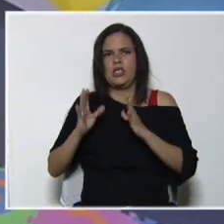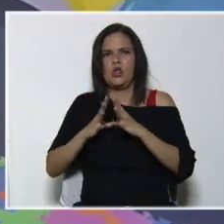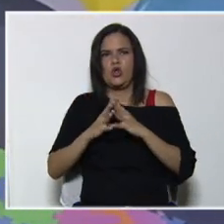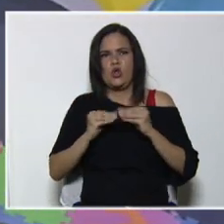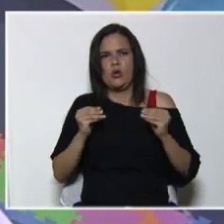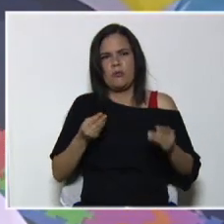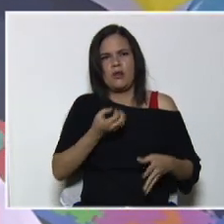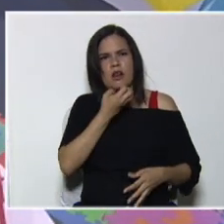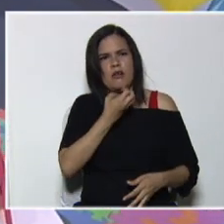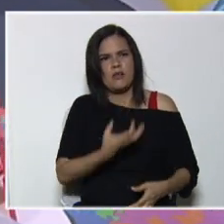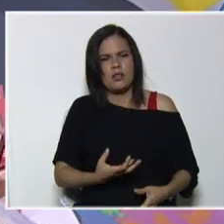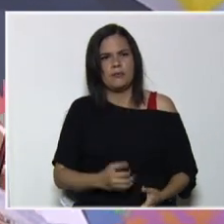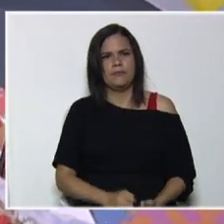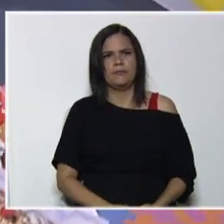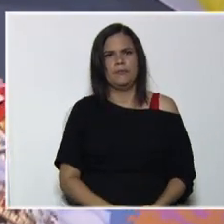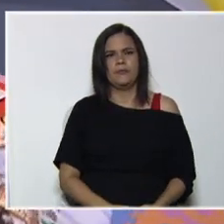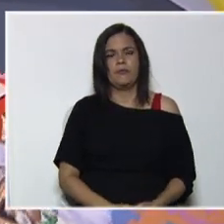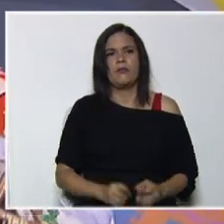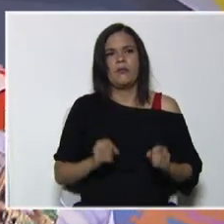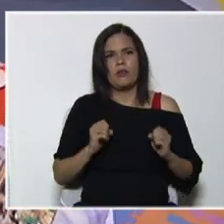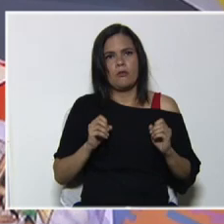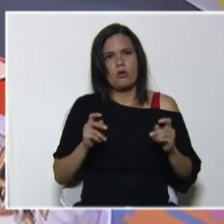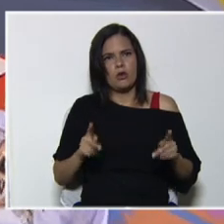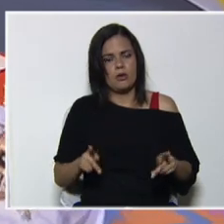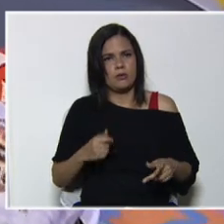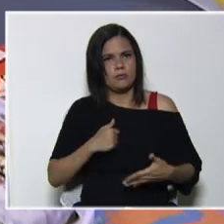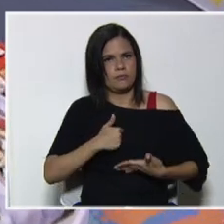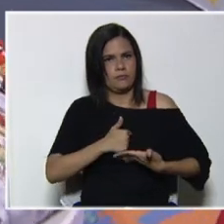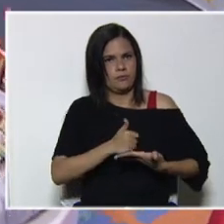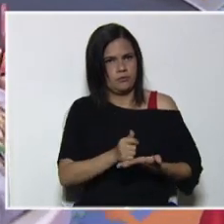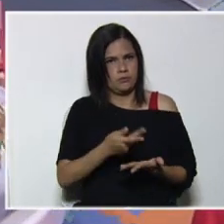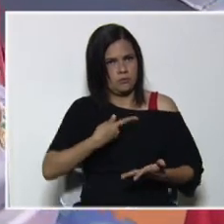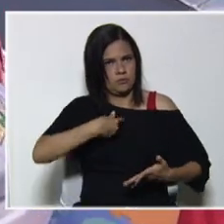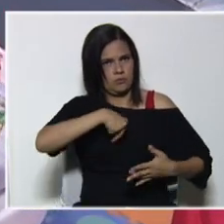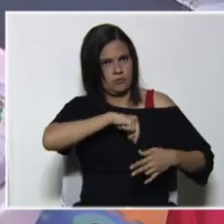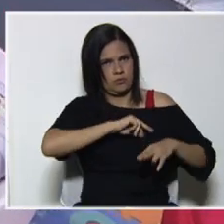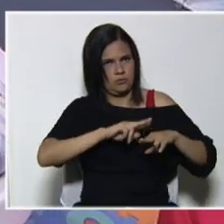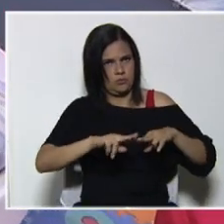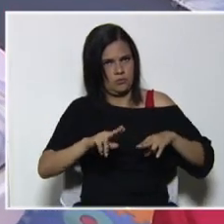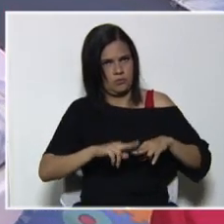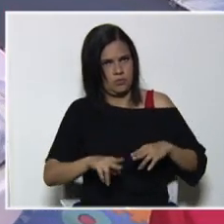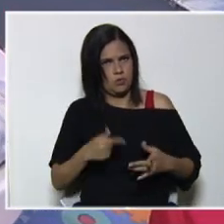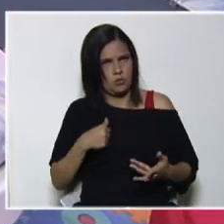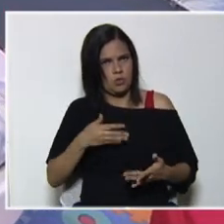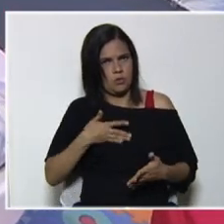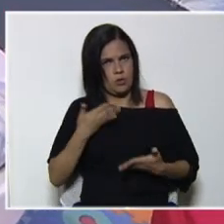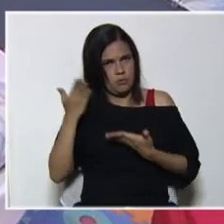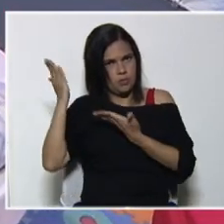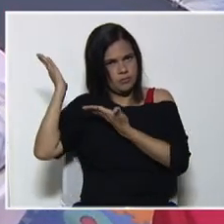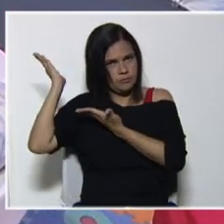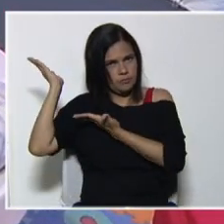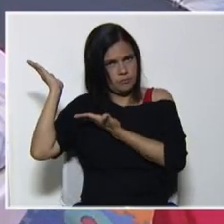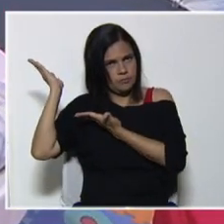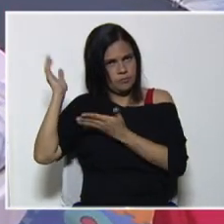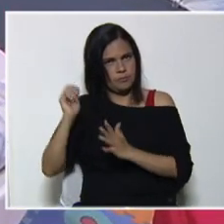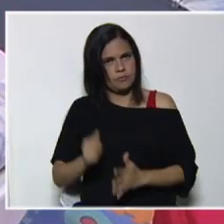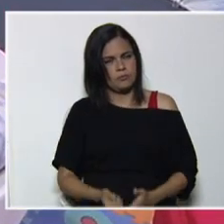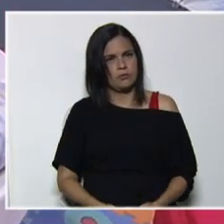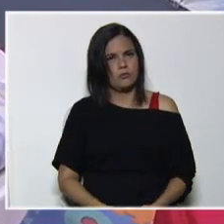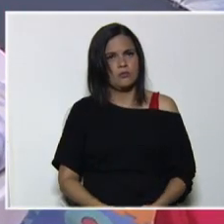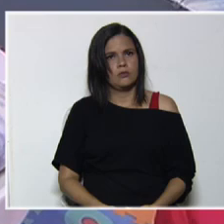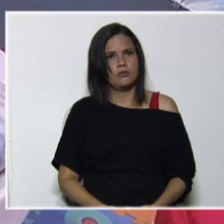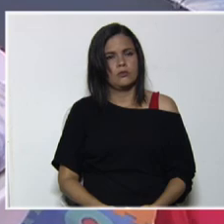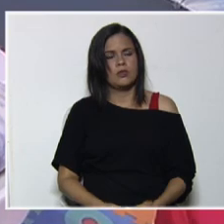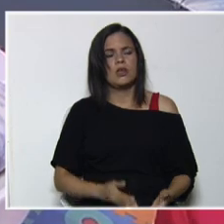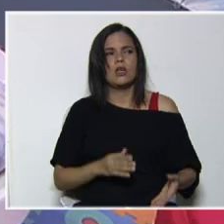oportunidad vamos a ayudar a nuestra niña y a nuestro niño, como ustedes ven acá, a ordenar una hoja,